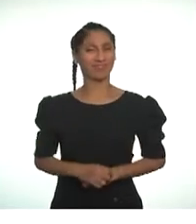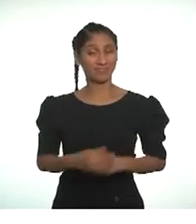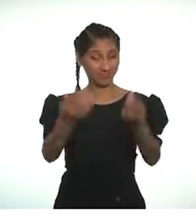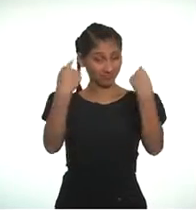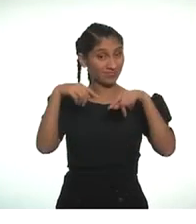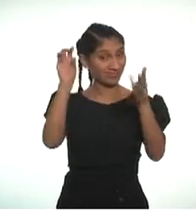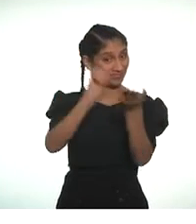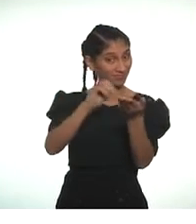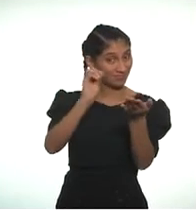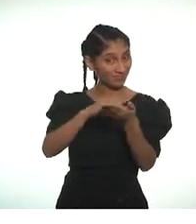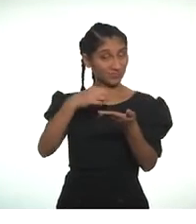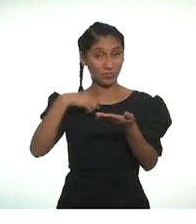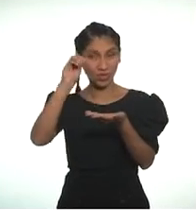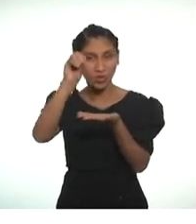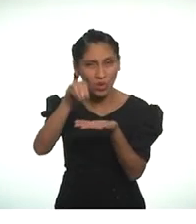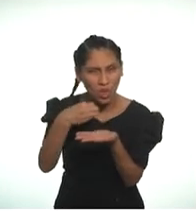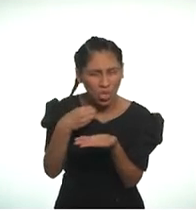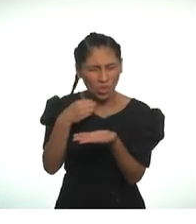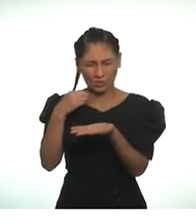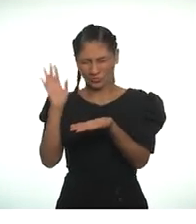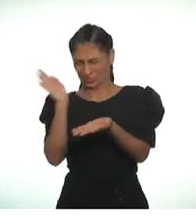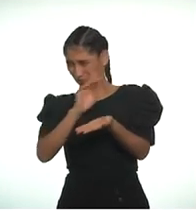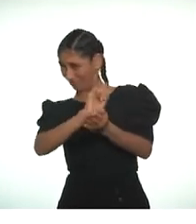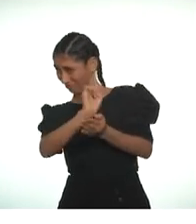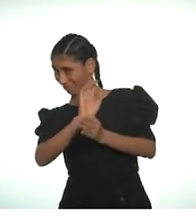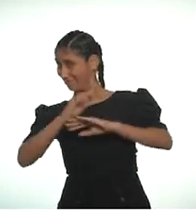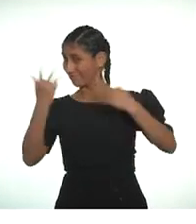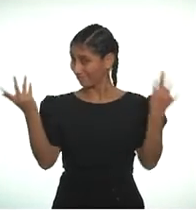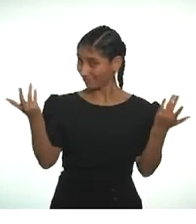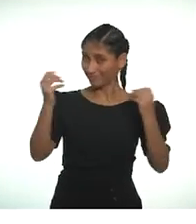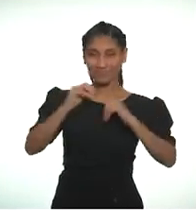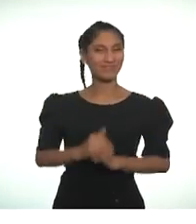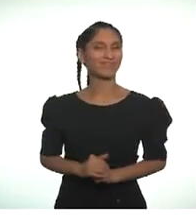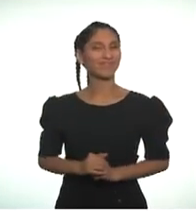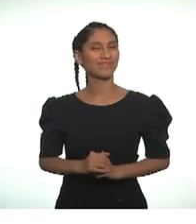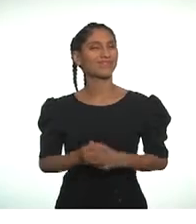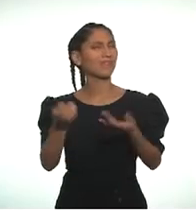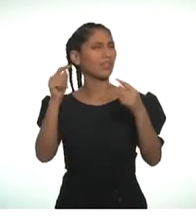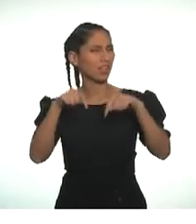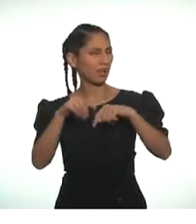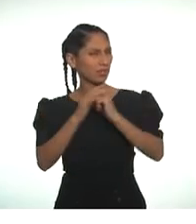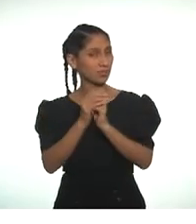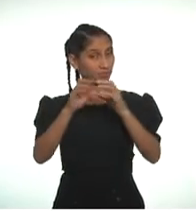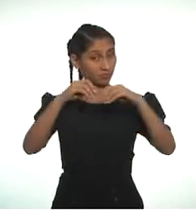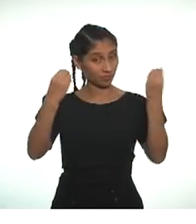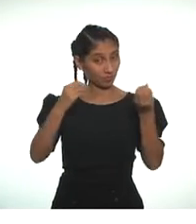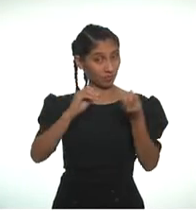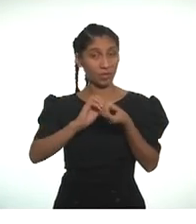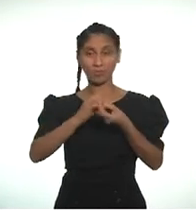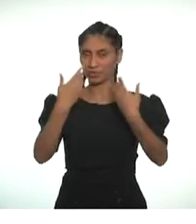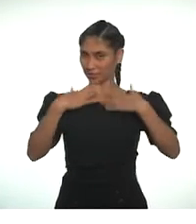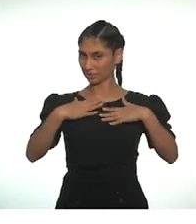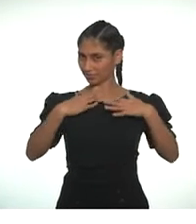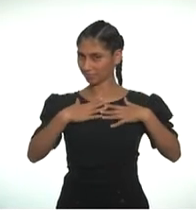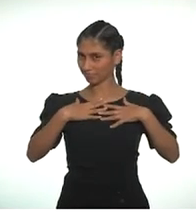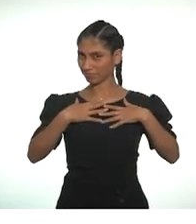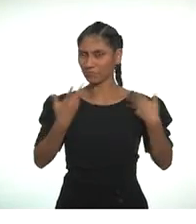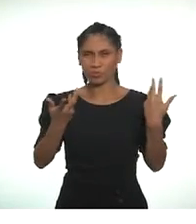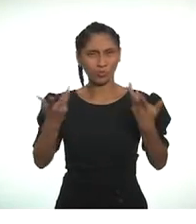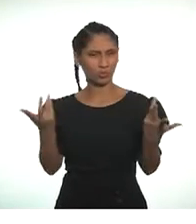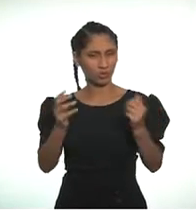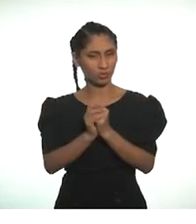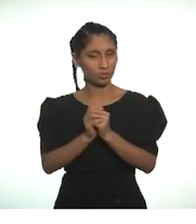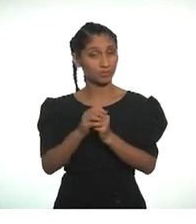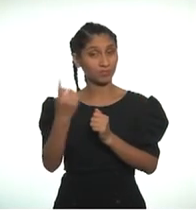señor. Una vez más, yo no como rocoto, sí señor. Ahora esta frase la vamos a trasladar al cuerpo de la